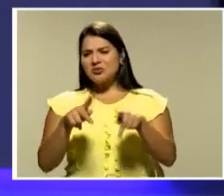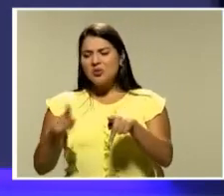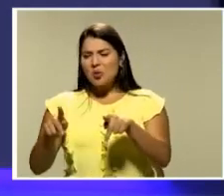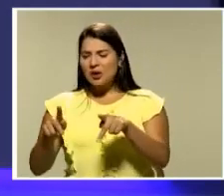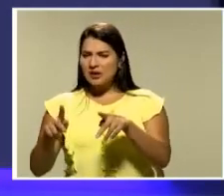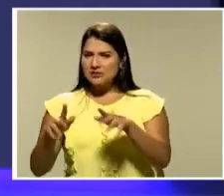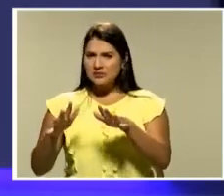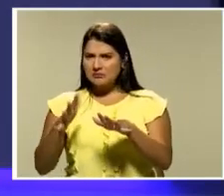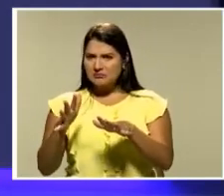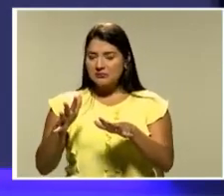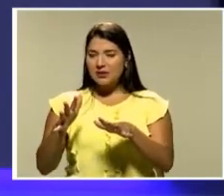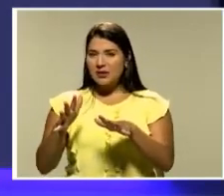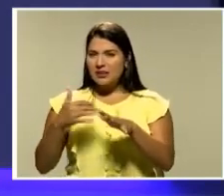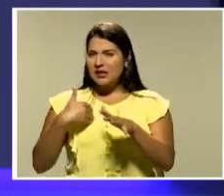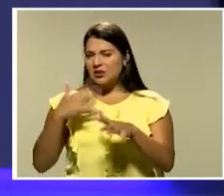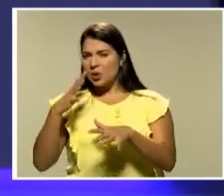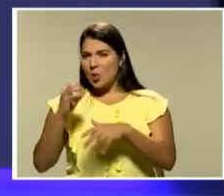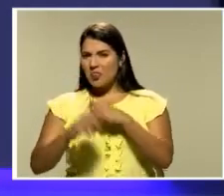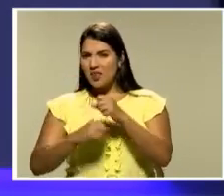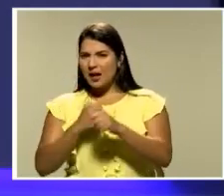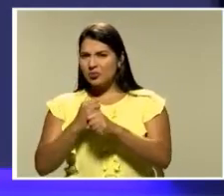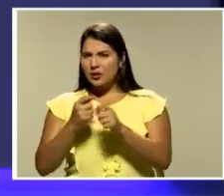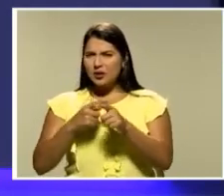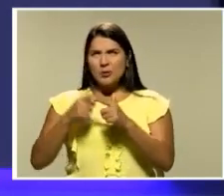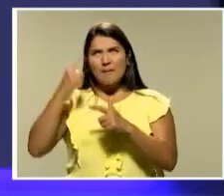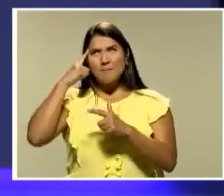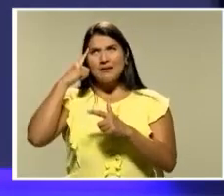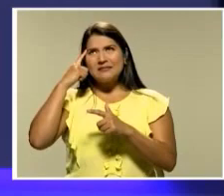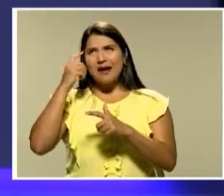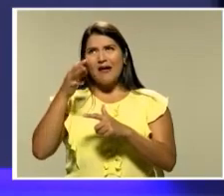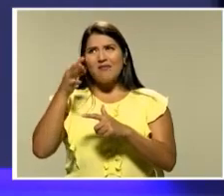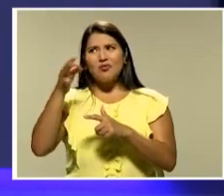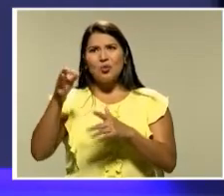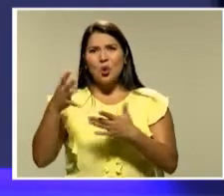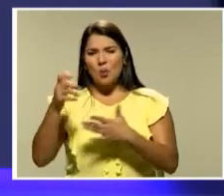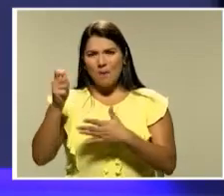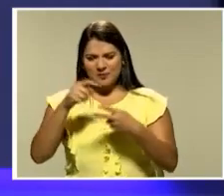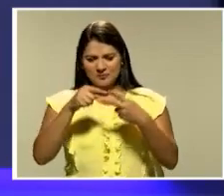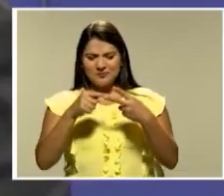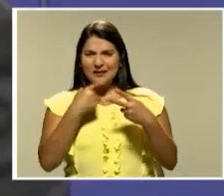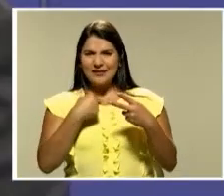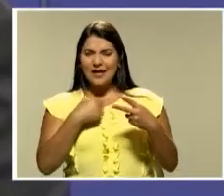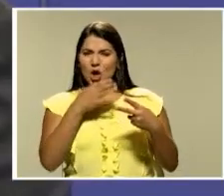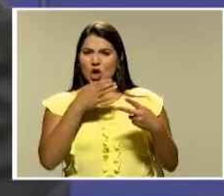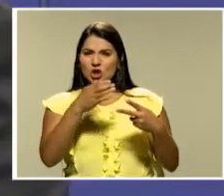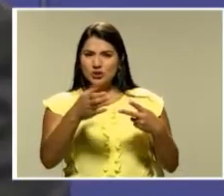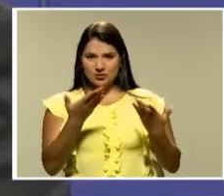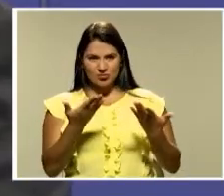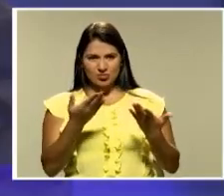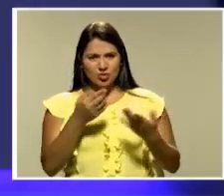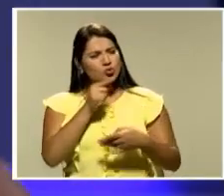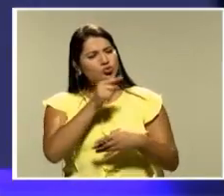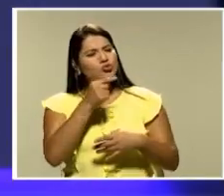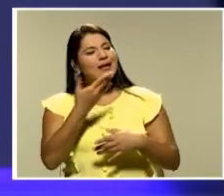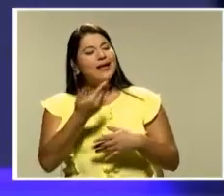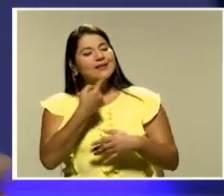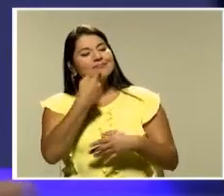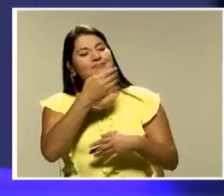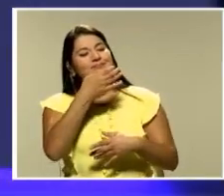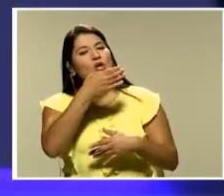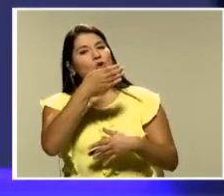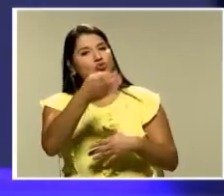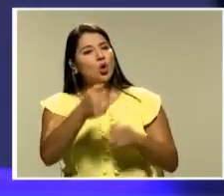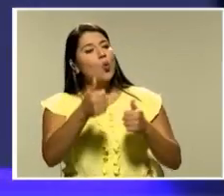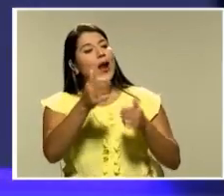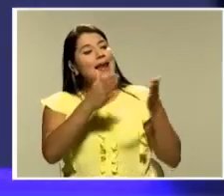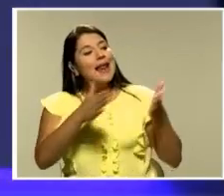años 50 y empieza a mirar cómo va a aterrizar su pensión. Sí. ¿Qué les recomienda a ellos? ¿Cuál sería